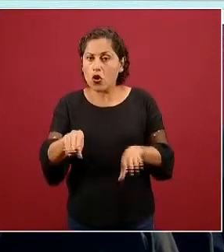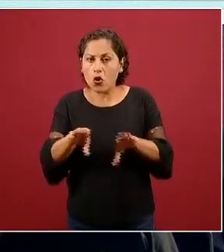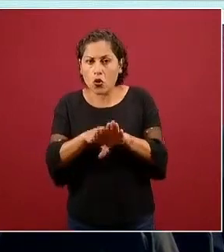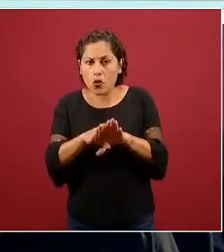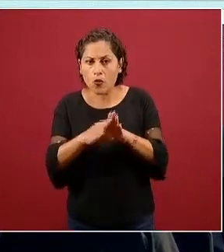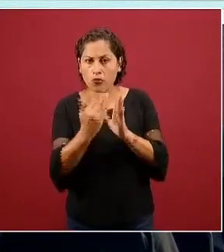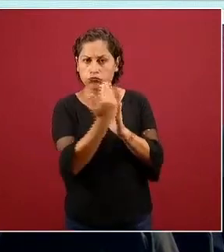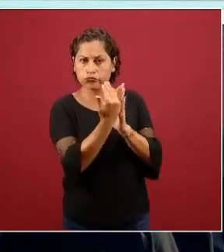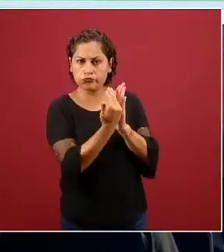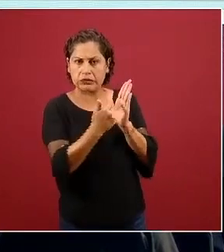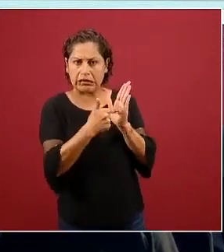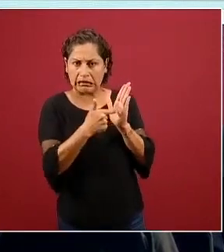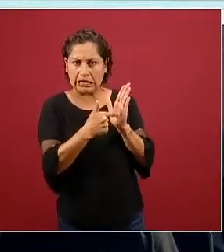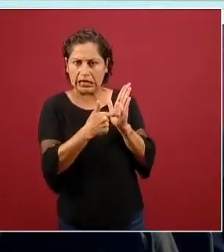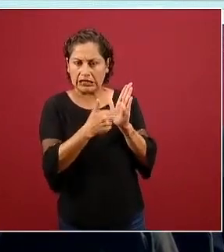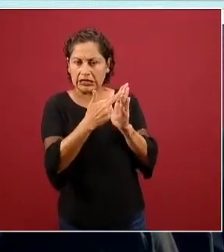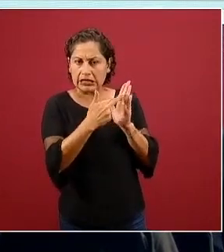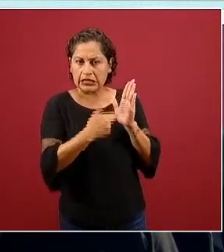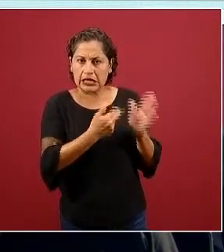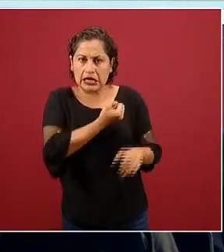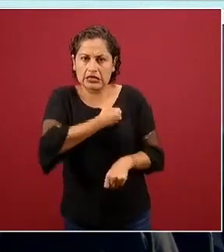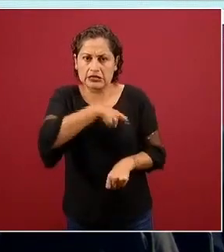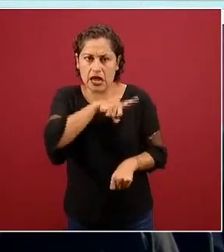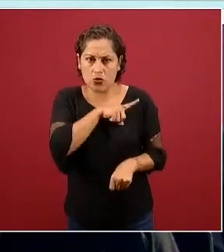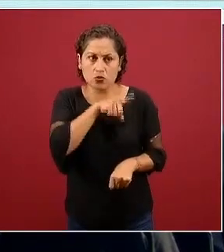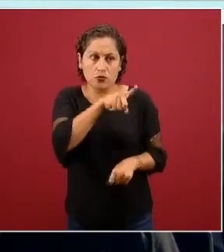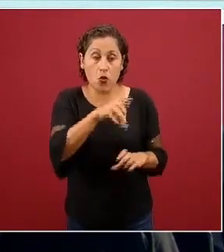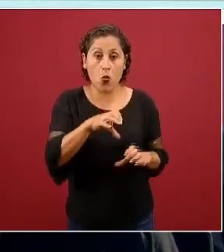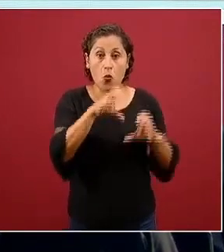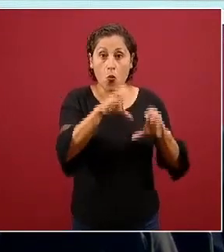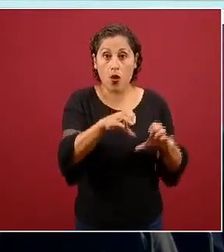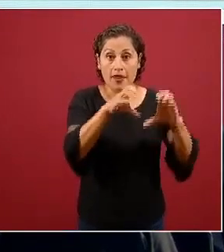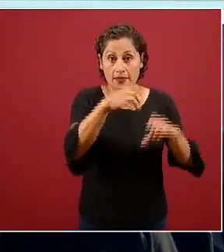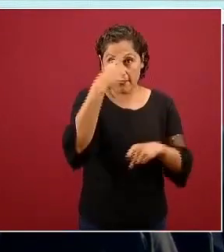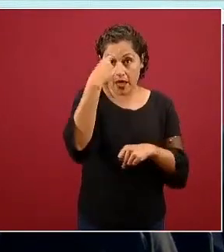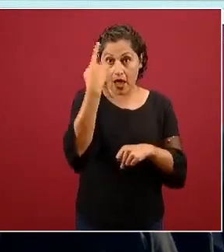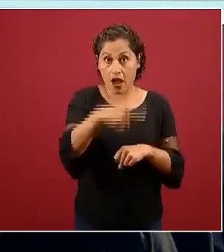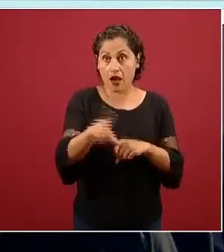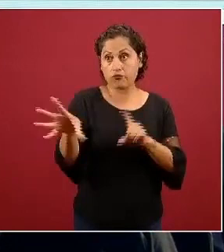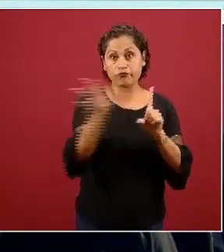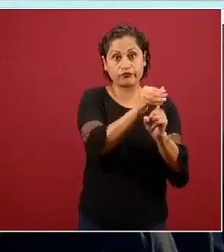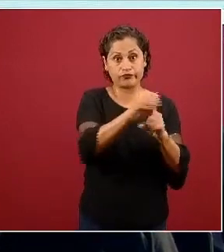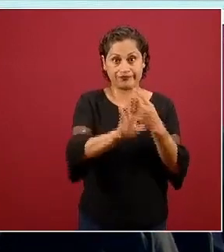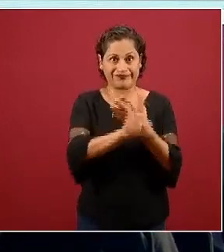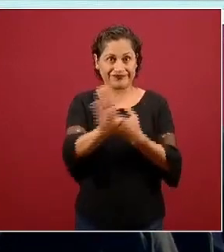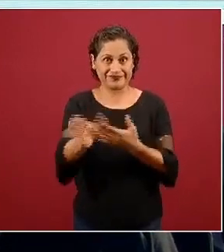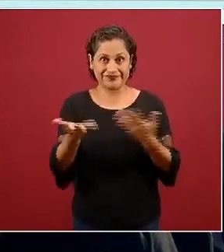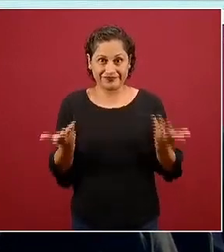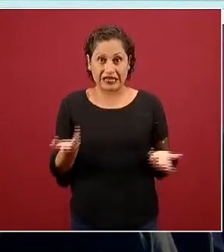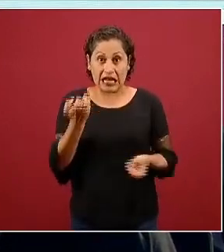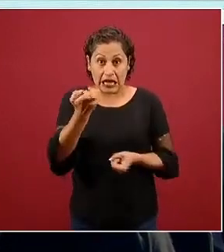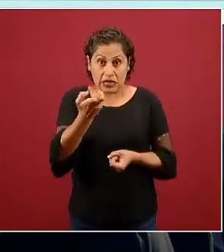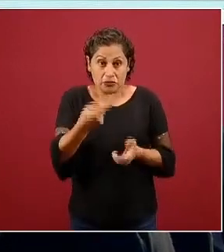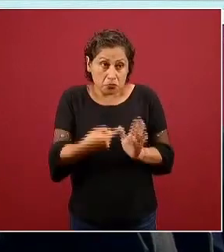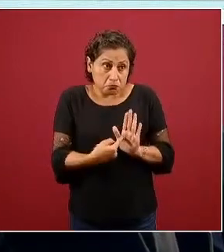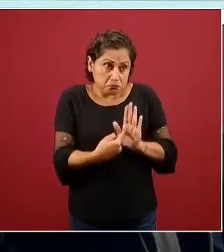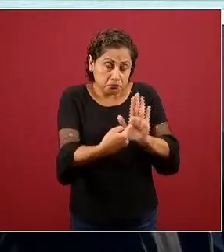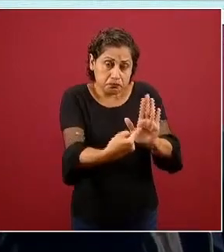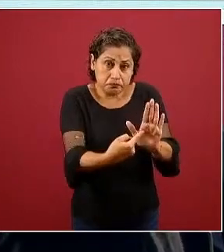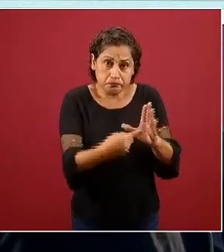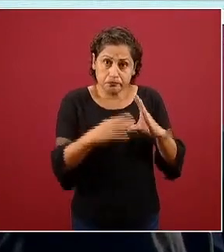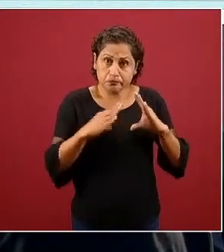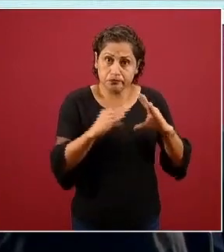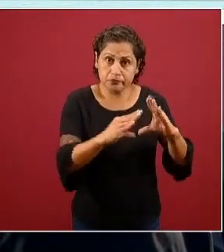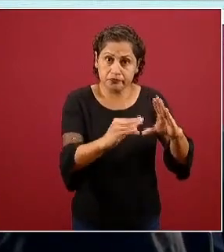distancia para evitar estos riesgos. Eso es lo mejor que podemos hacer con ellos, ¿no? ¿Van a salir?